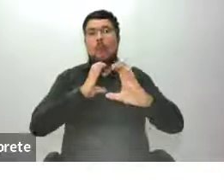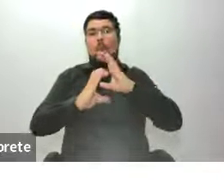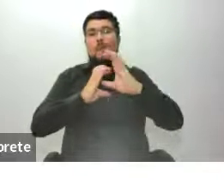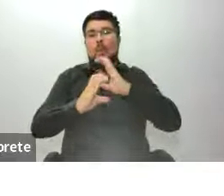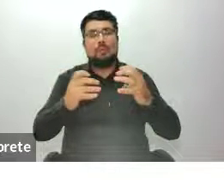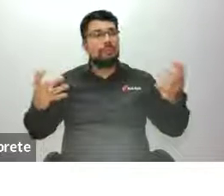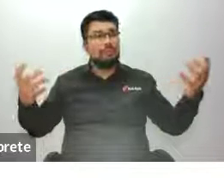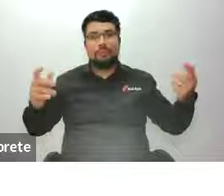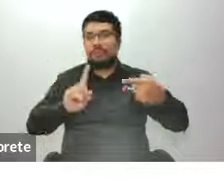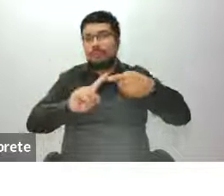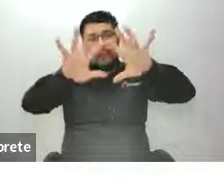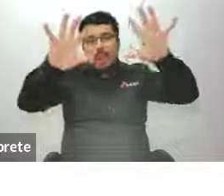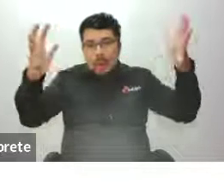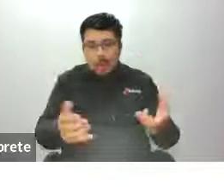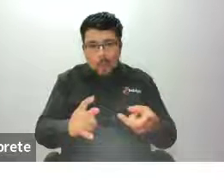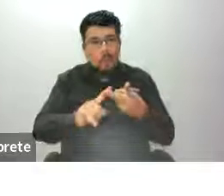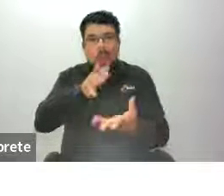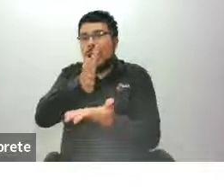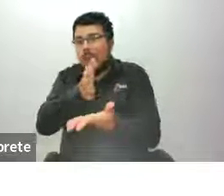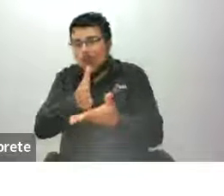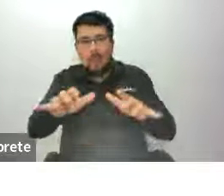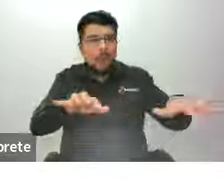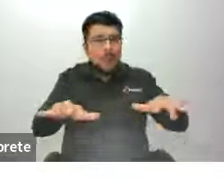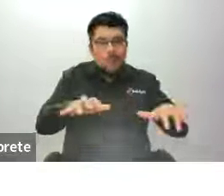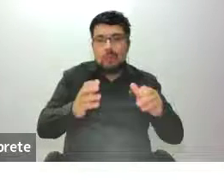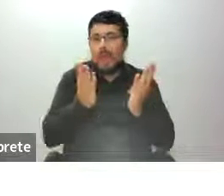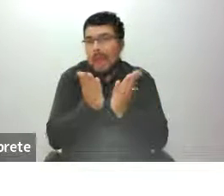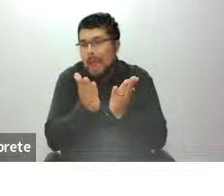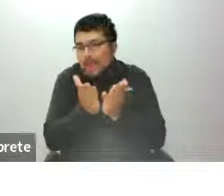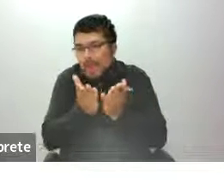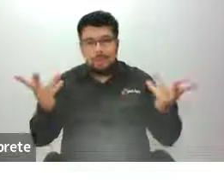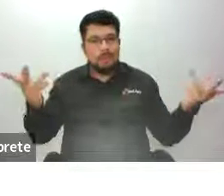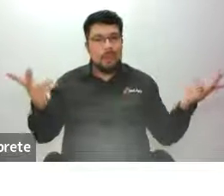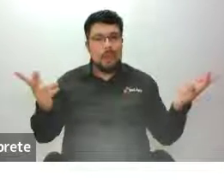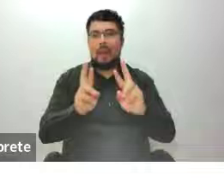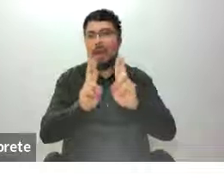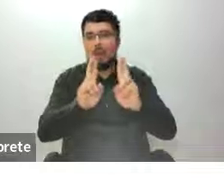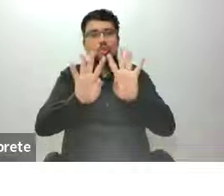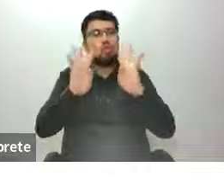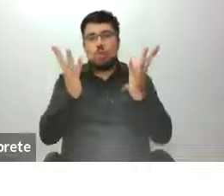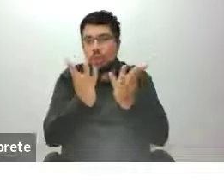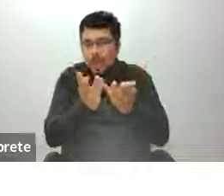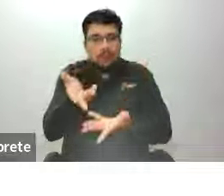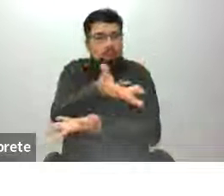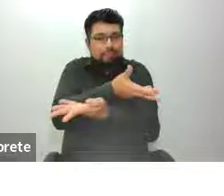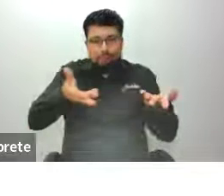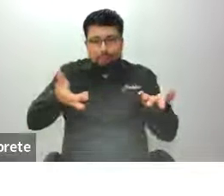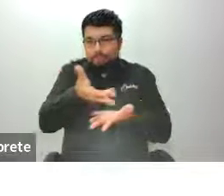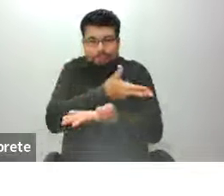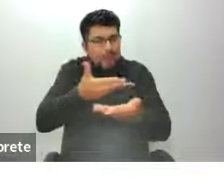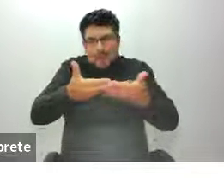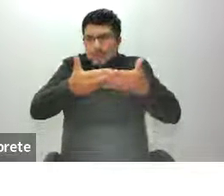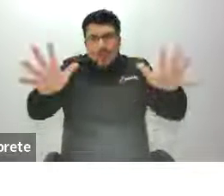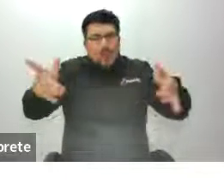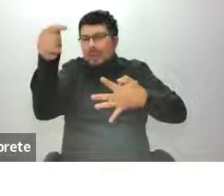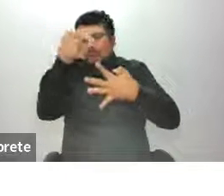la escuela, elementos académicos, de las relaciones sociales, etcétera, ¿no? Para cualquier tipo de